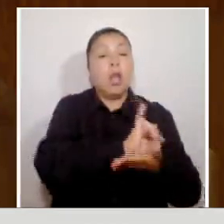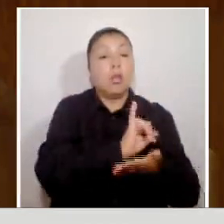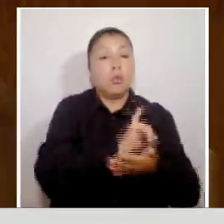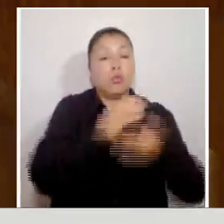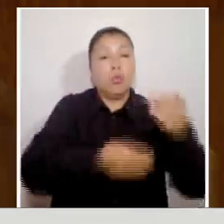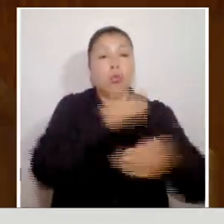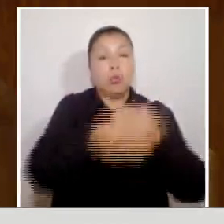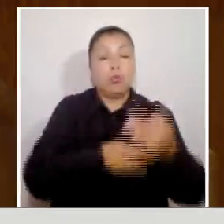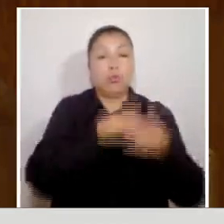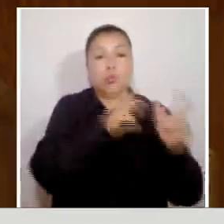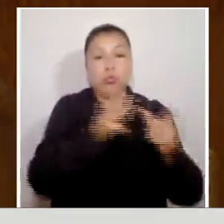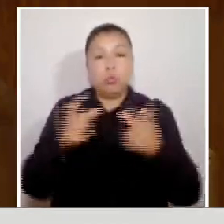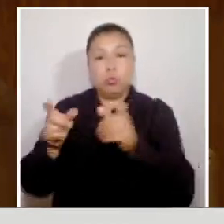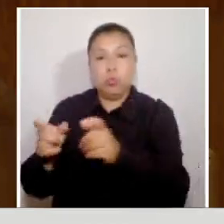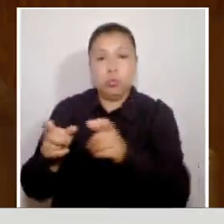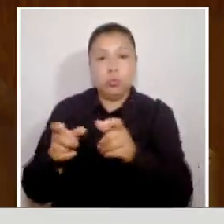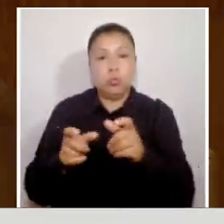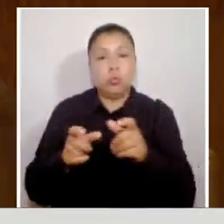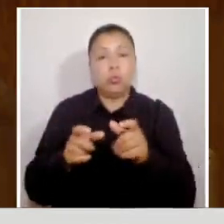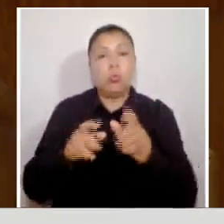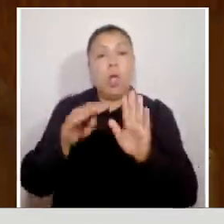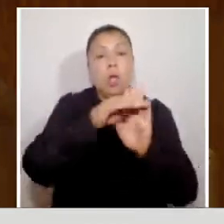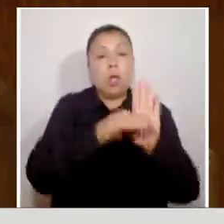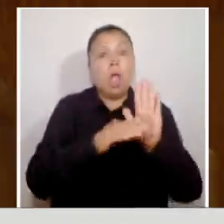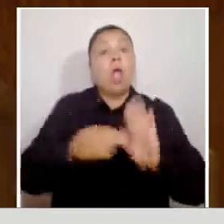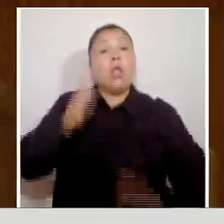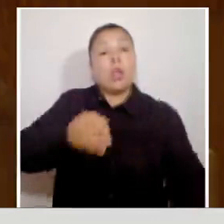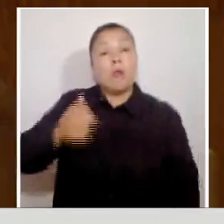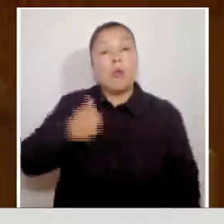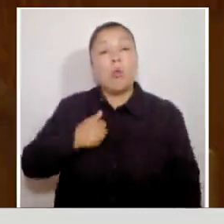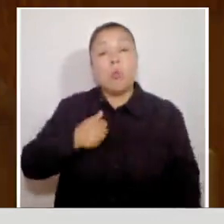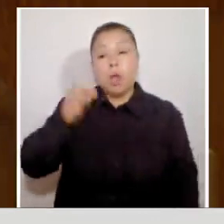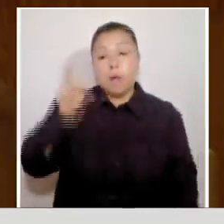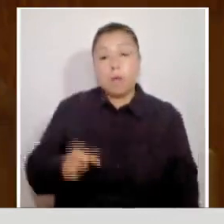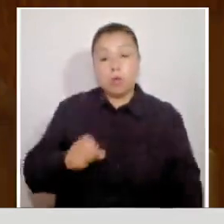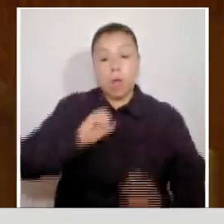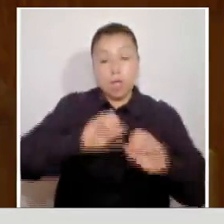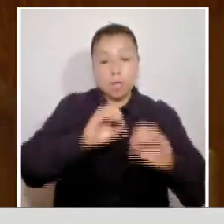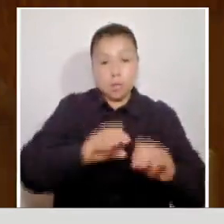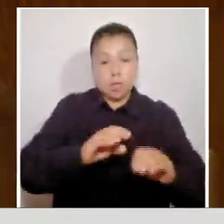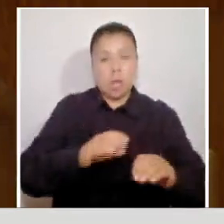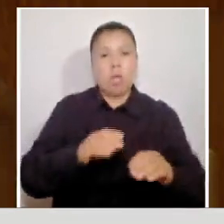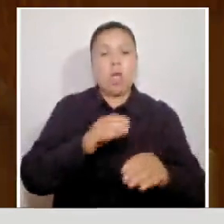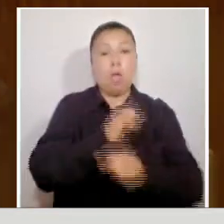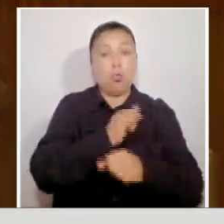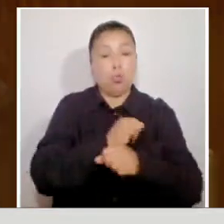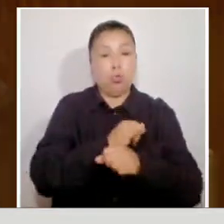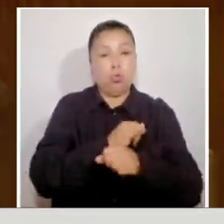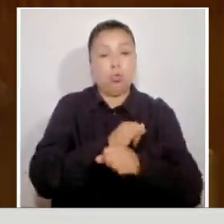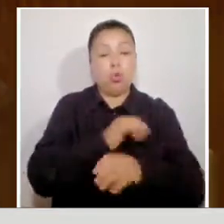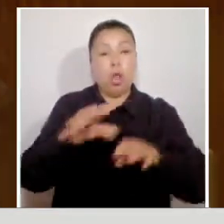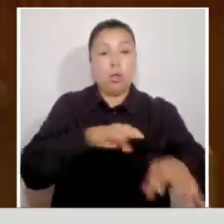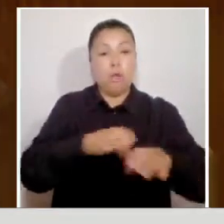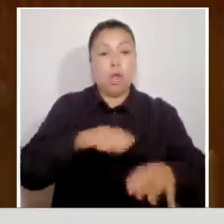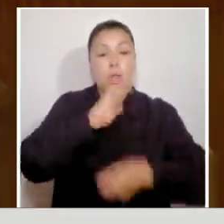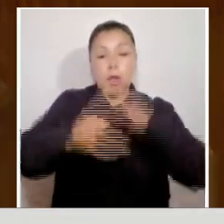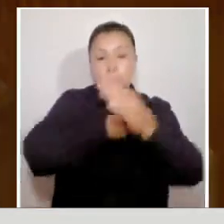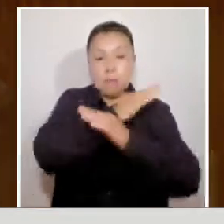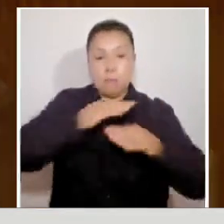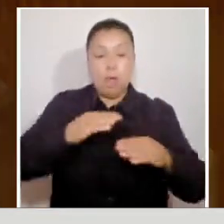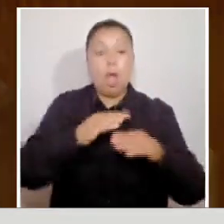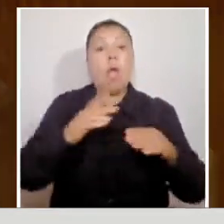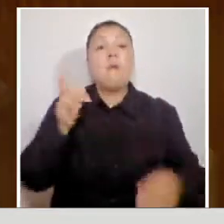de fiscalización y los requisitos que deben cumplir los y estudiantes involucrados en las actividades de las artes marciales y